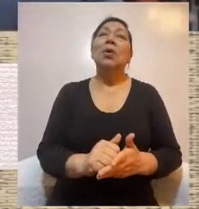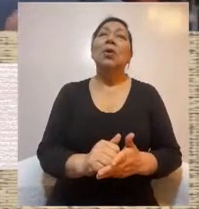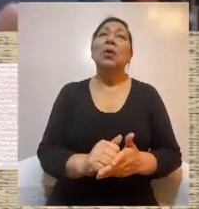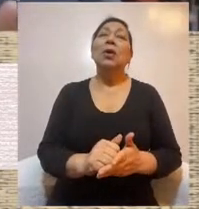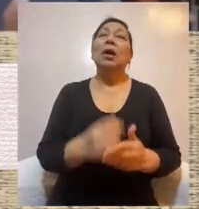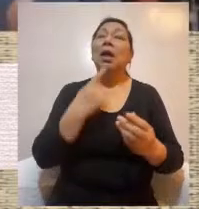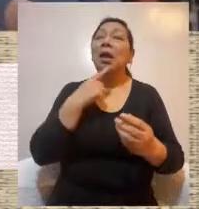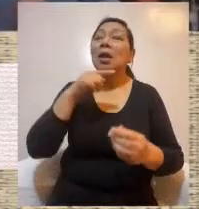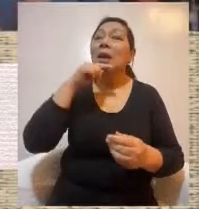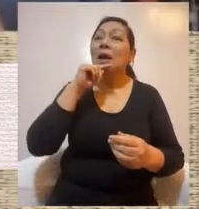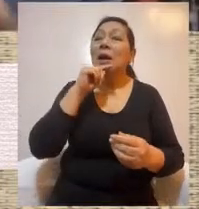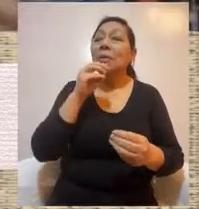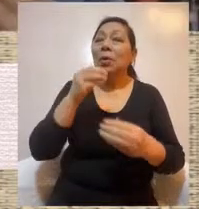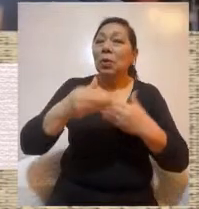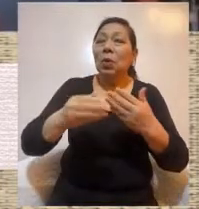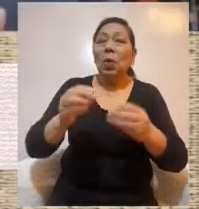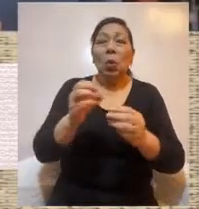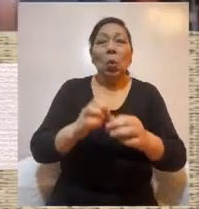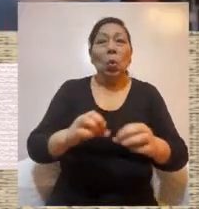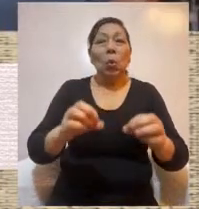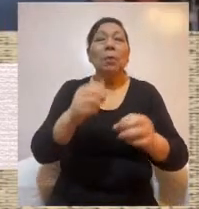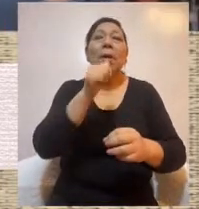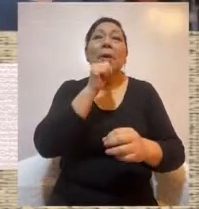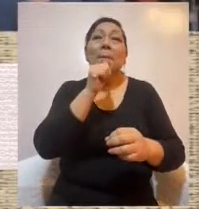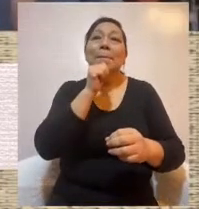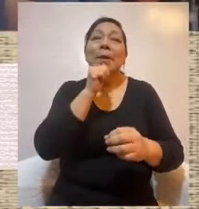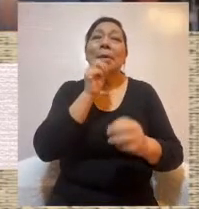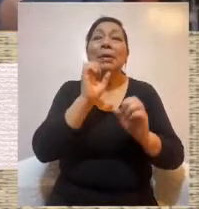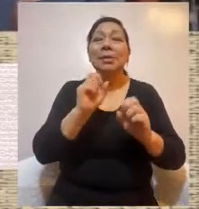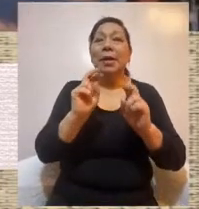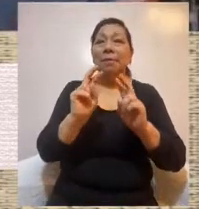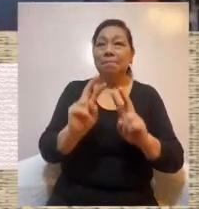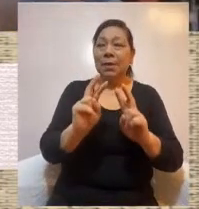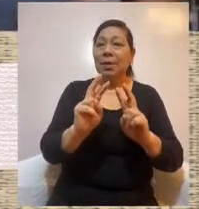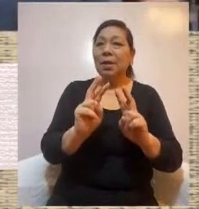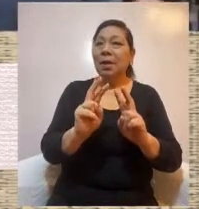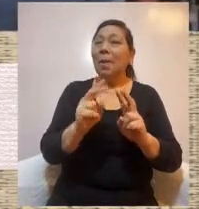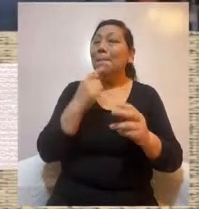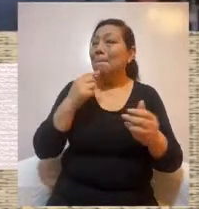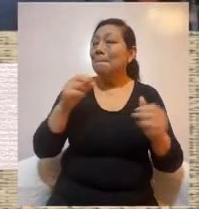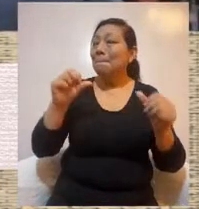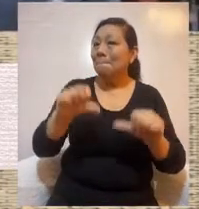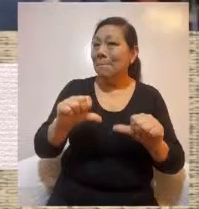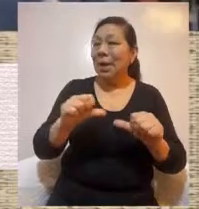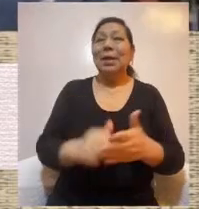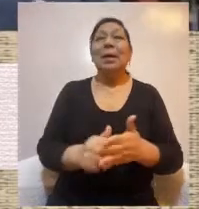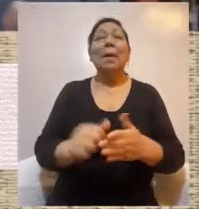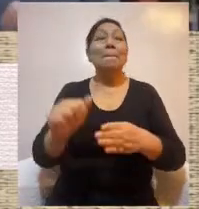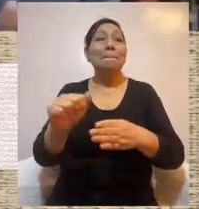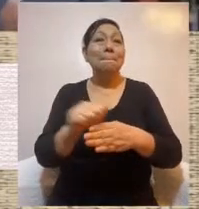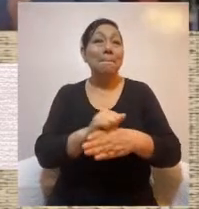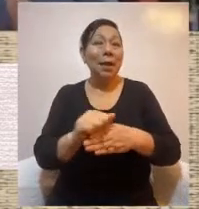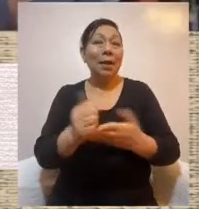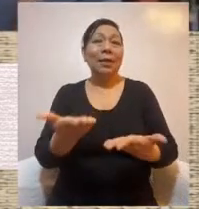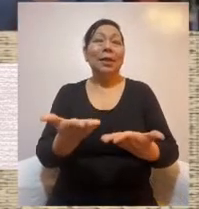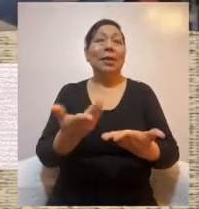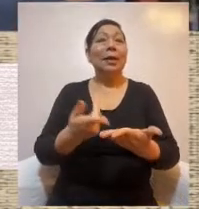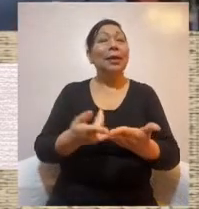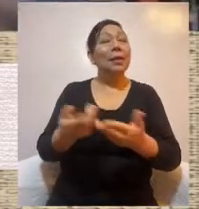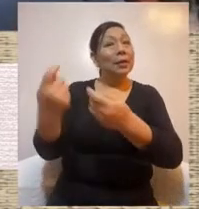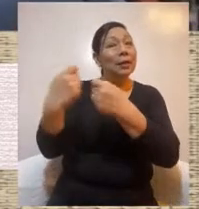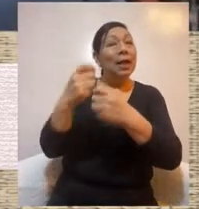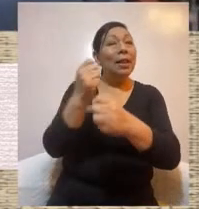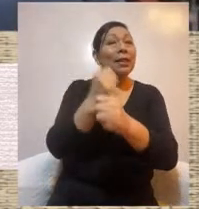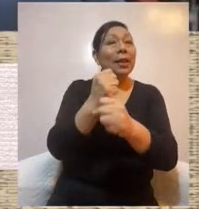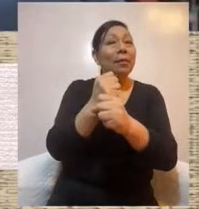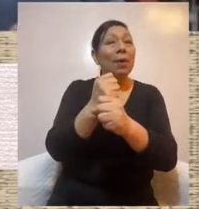que en general las mujeres, tanto en el sector público como en el sector privado, se ven constantemente perjudicadas por esta clase de prácticas en las que se